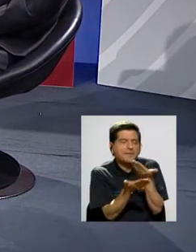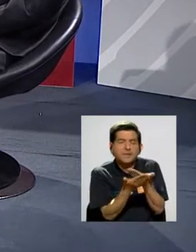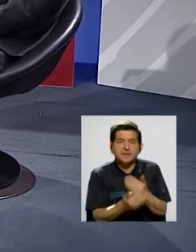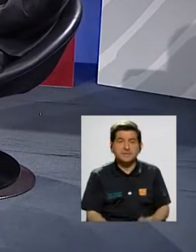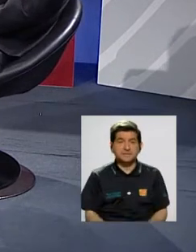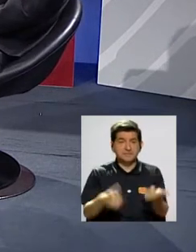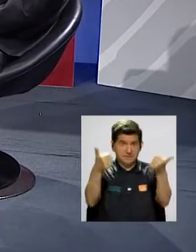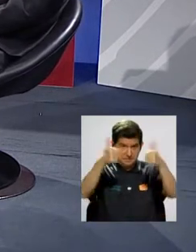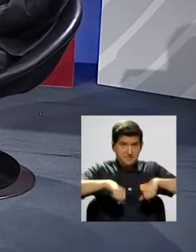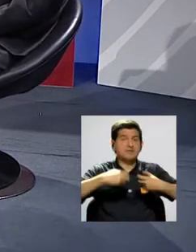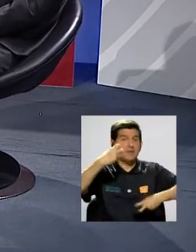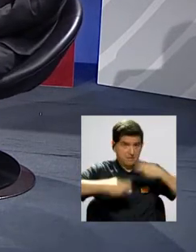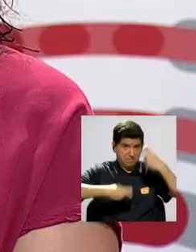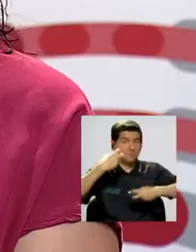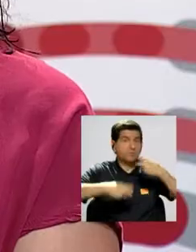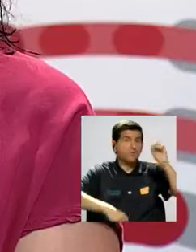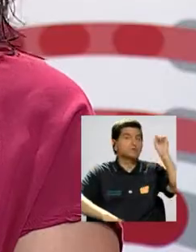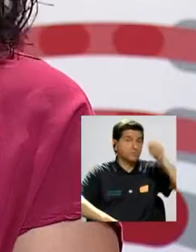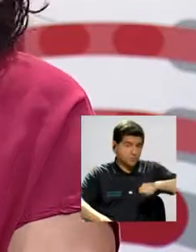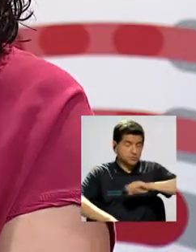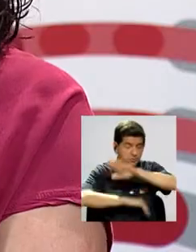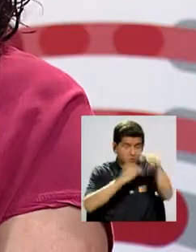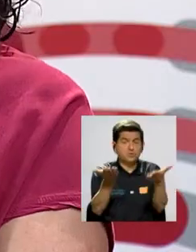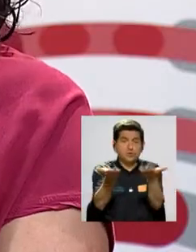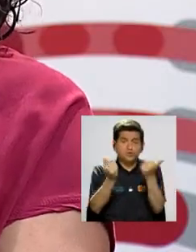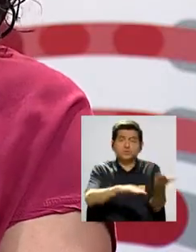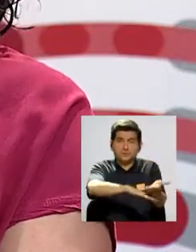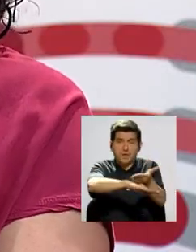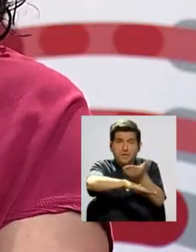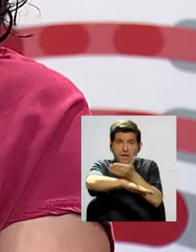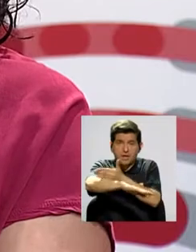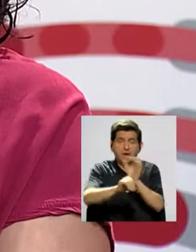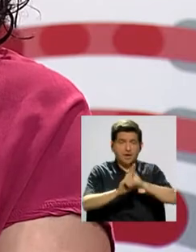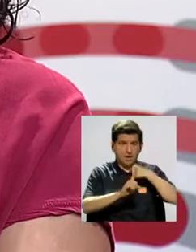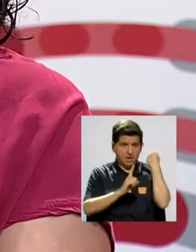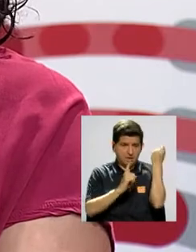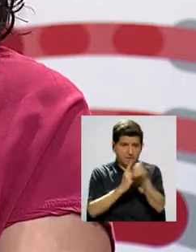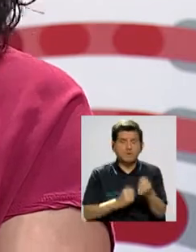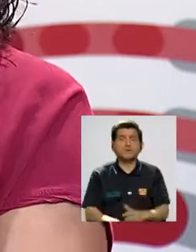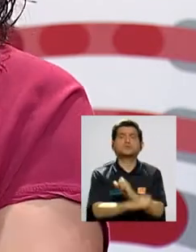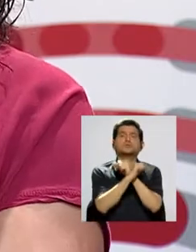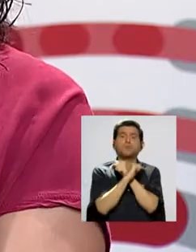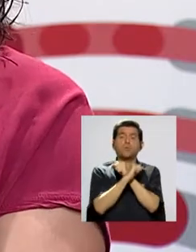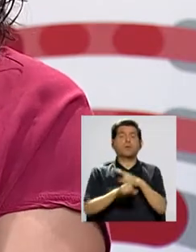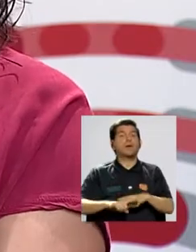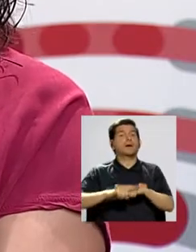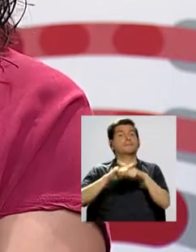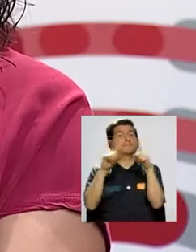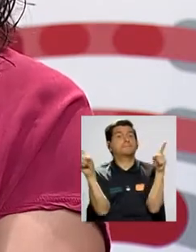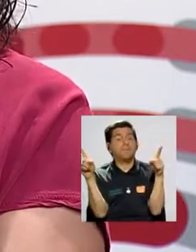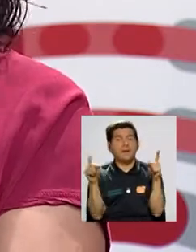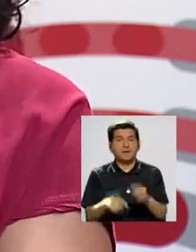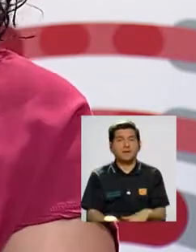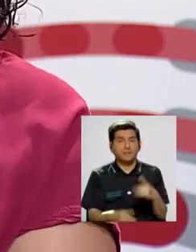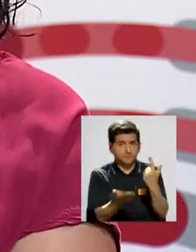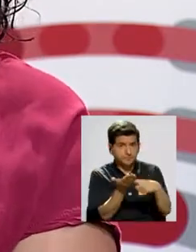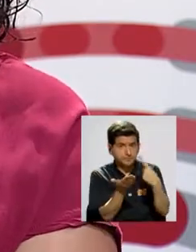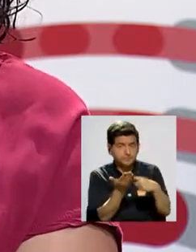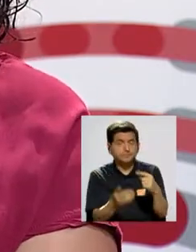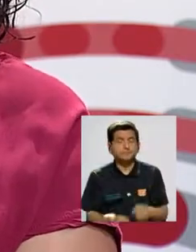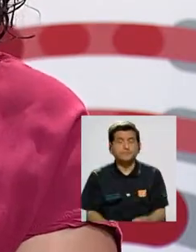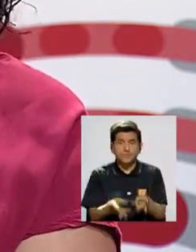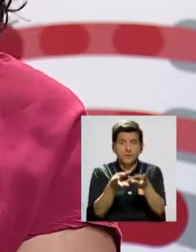de acuerdo en que hay un problema, estamos de acuerdo en que todos queremos avanzar hacia una sociedad mucho más segura, pero pongamos sobre la mesa